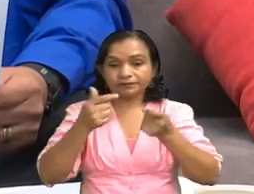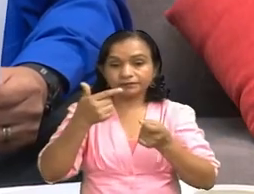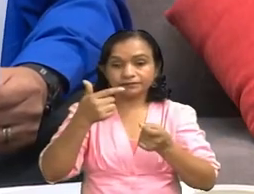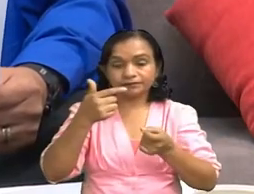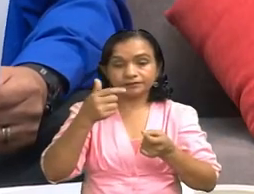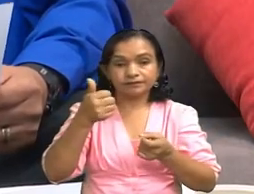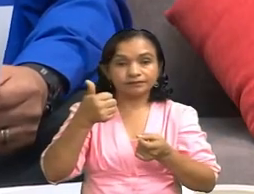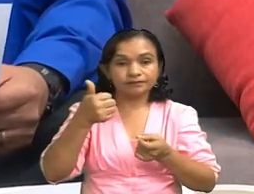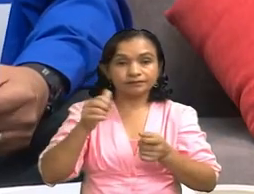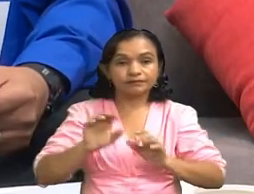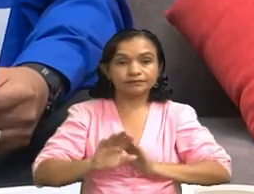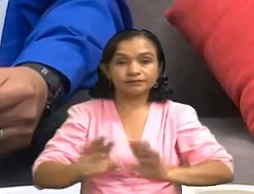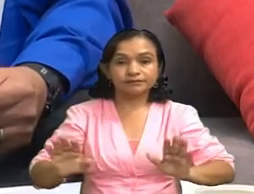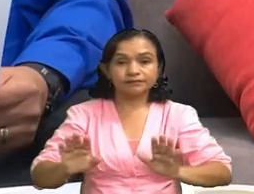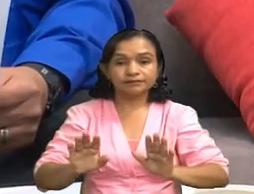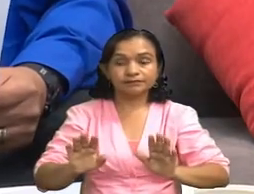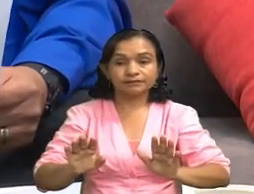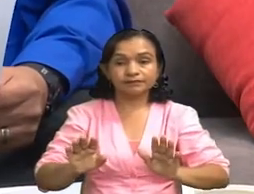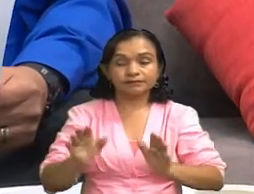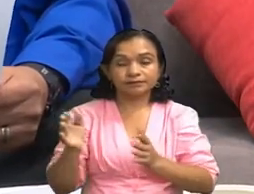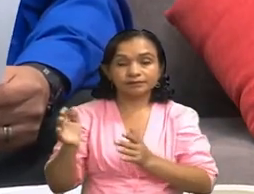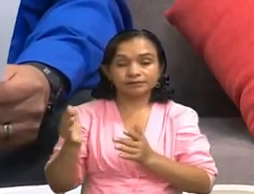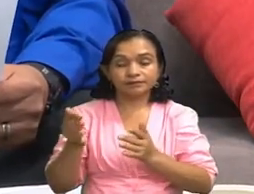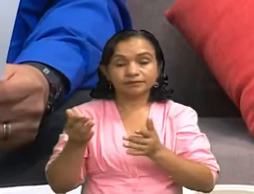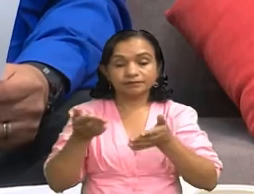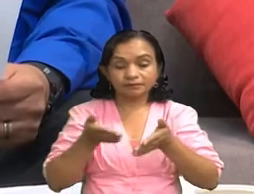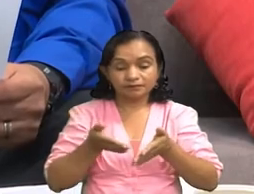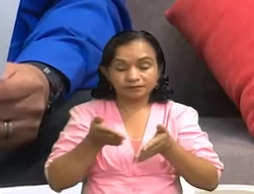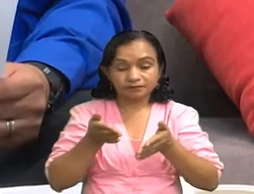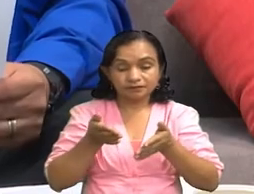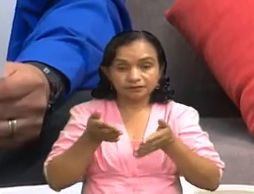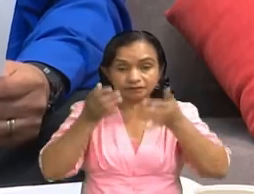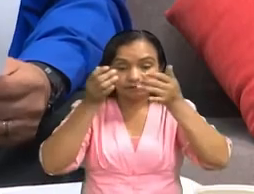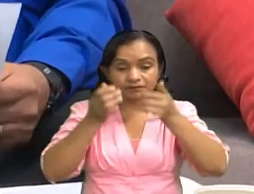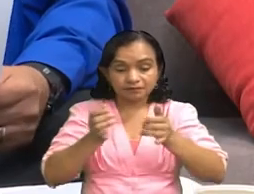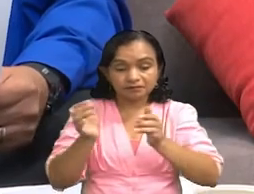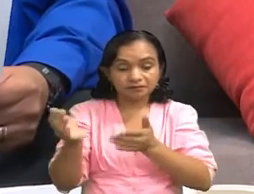76. Ovinos muestreados, solo existen 98.